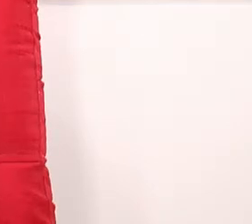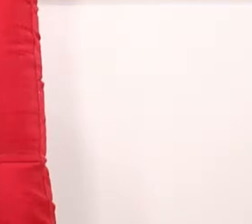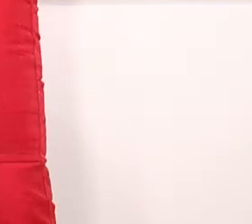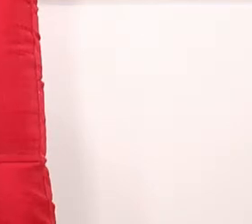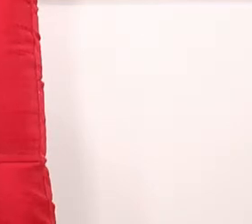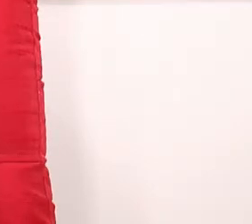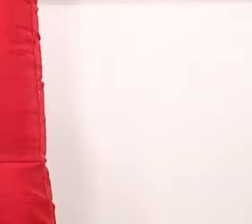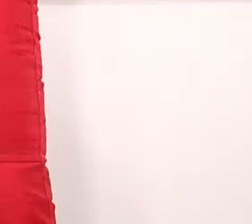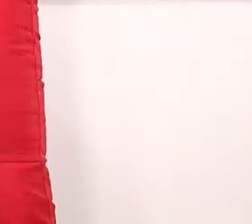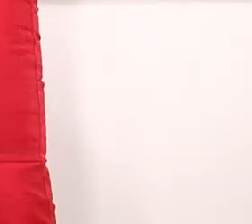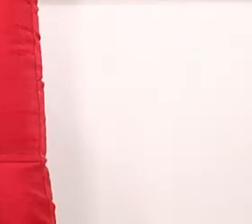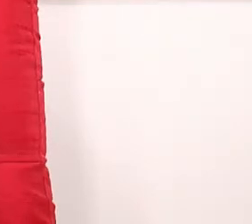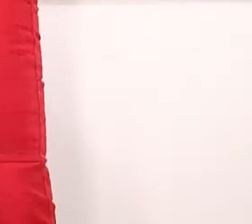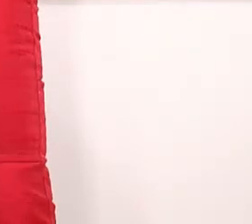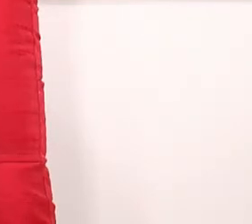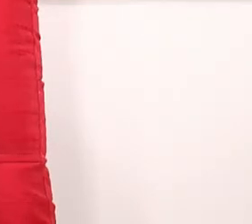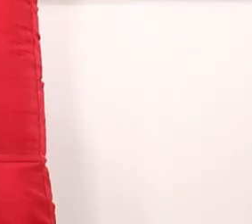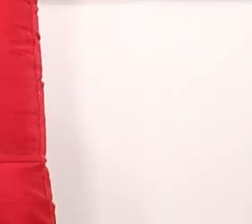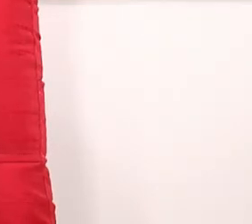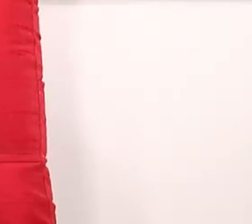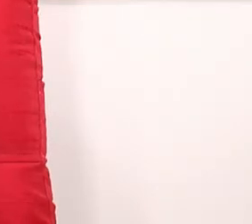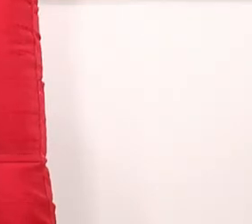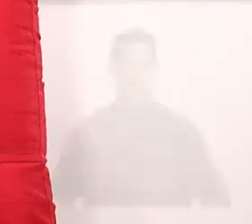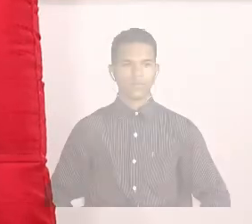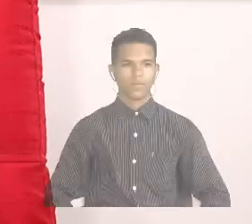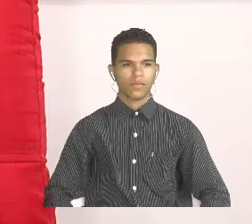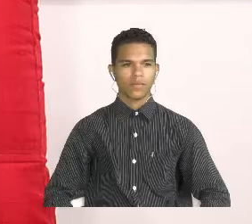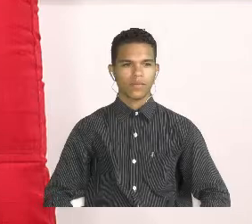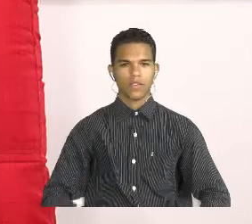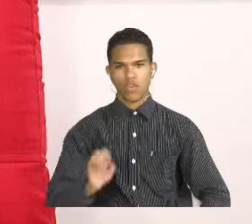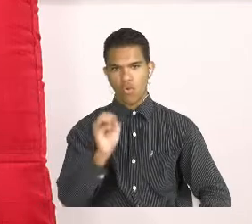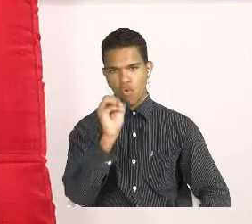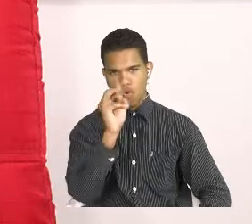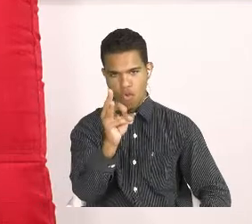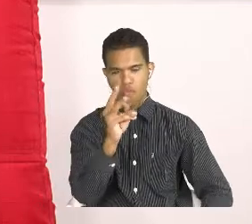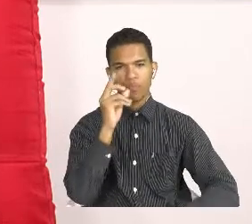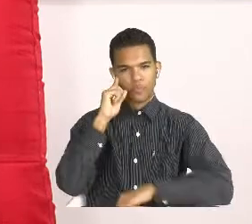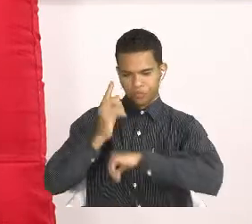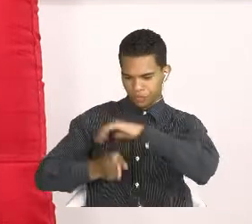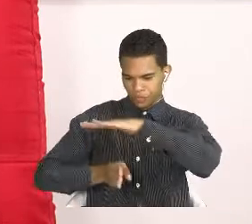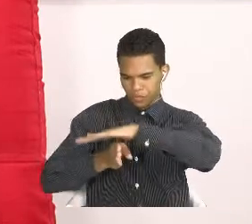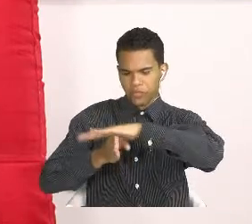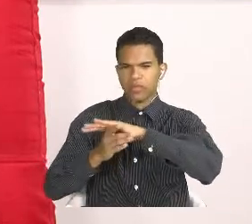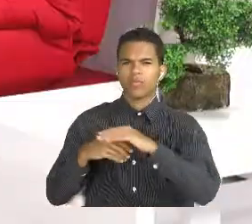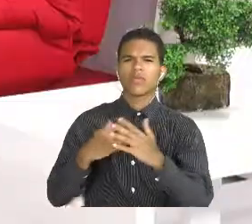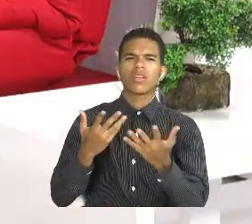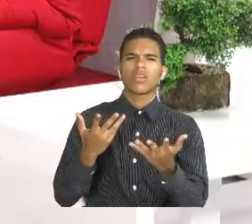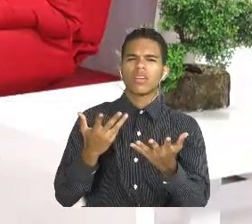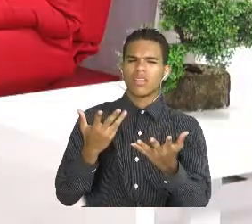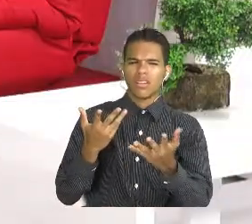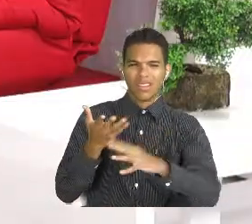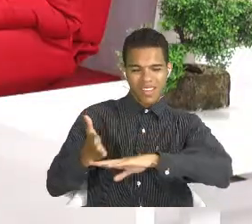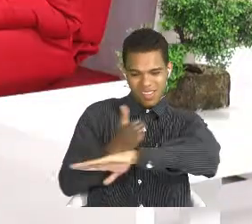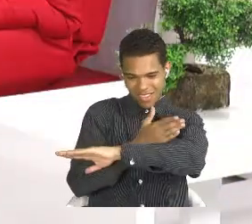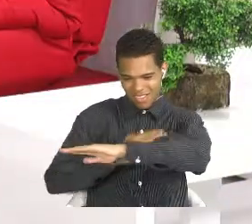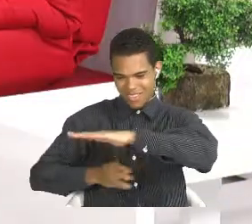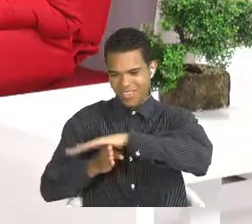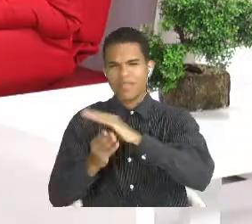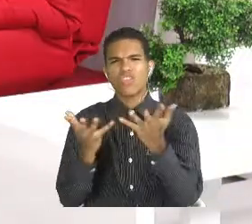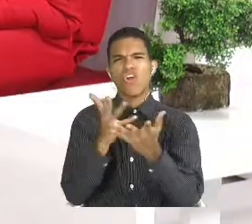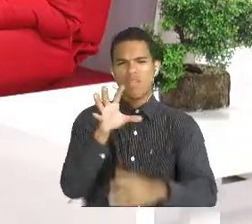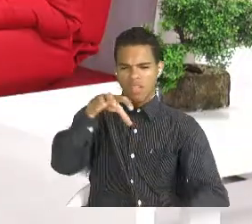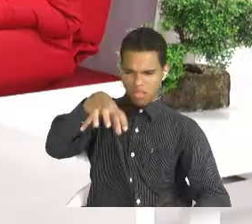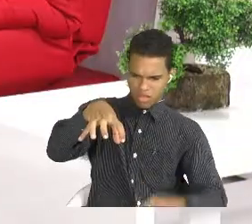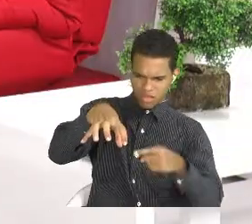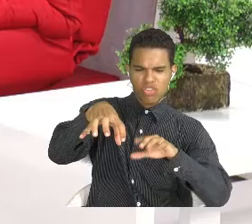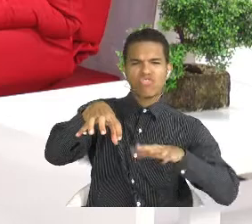Continuamos en Primero la Salud con el doctor Fernando. Doctor, antes de continuar con el tema del día, ¿dónde lo podemos ubicar a usted? Bueno, yo tengo mi consultorio aquí en la